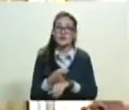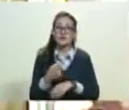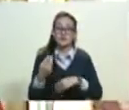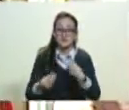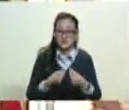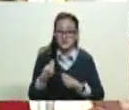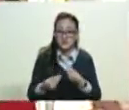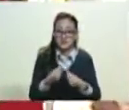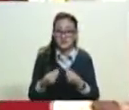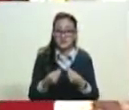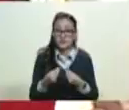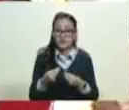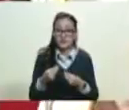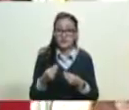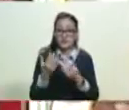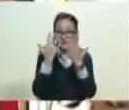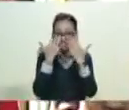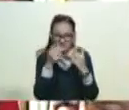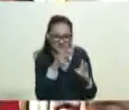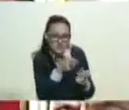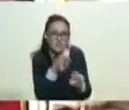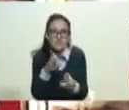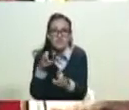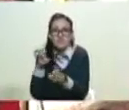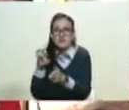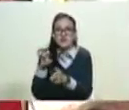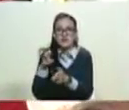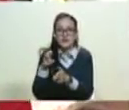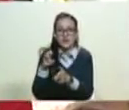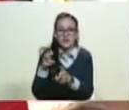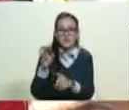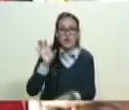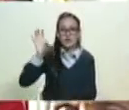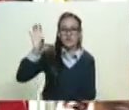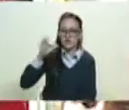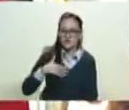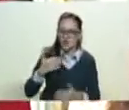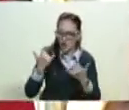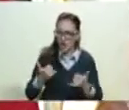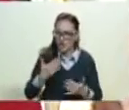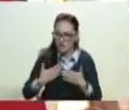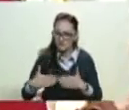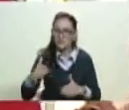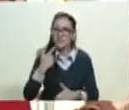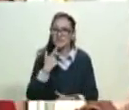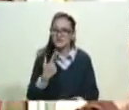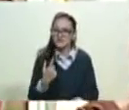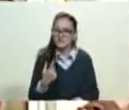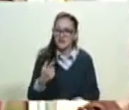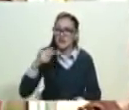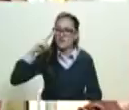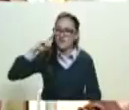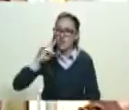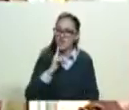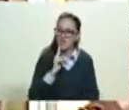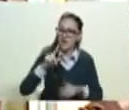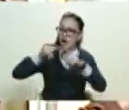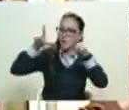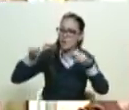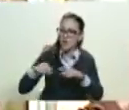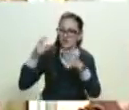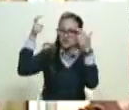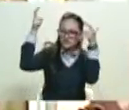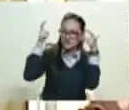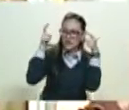ejecutaron y ejercieron terrorismo de Estado. Yo quiero rendir homenaje con nuestros cuadros, con nuestro Bolívar, con